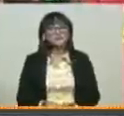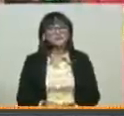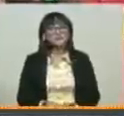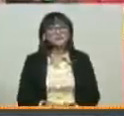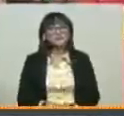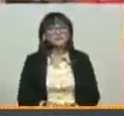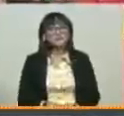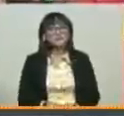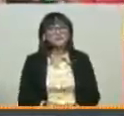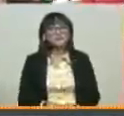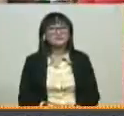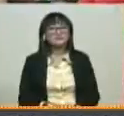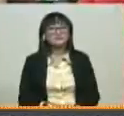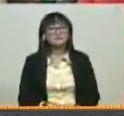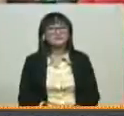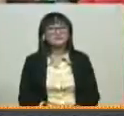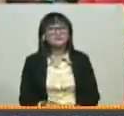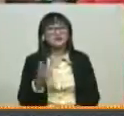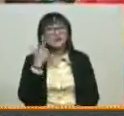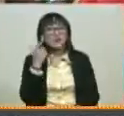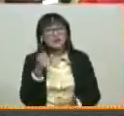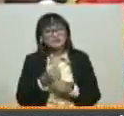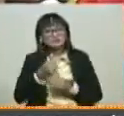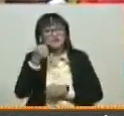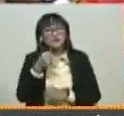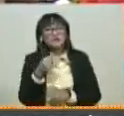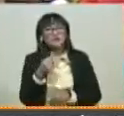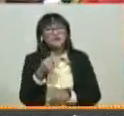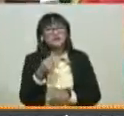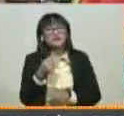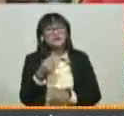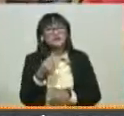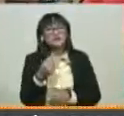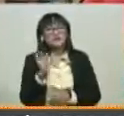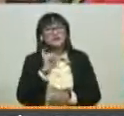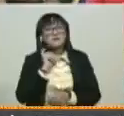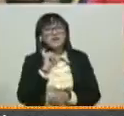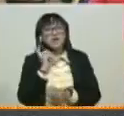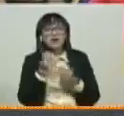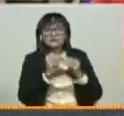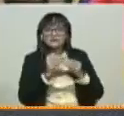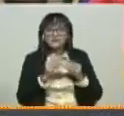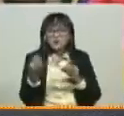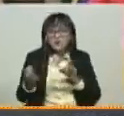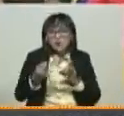Busquen la sombrilla vieja y le echen su arregladita.